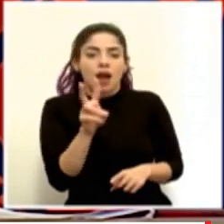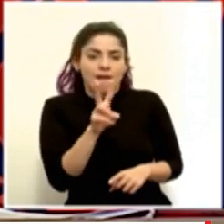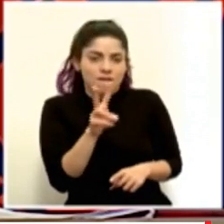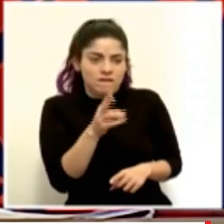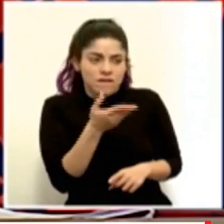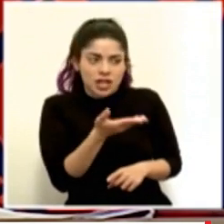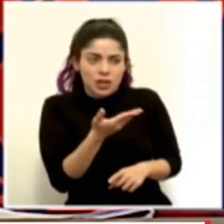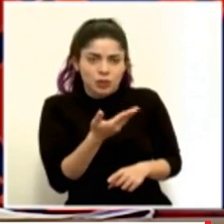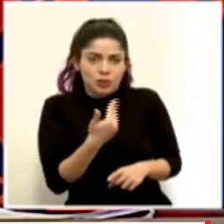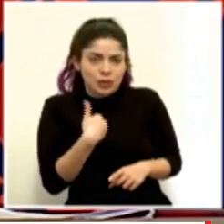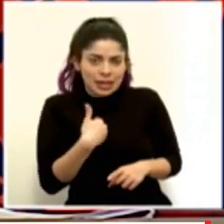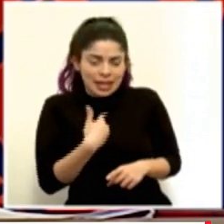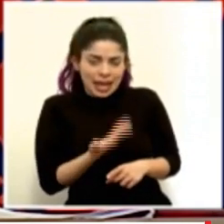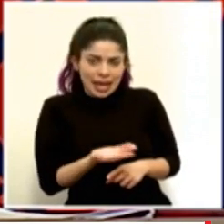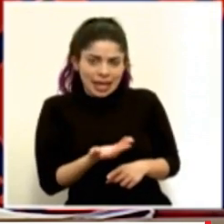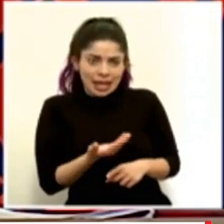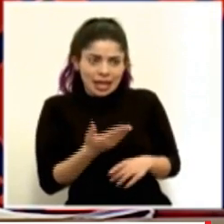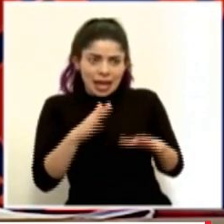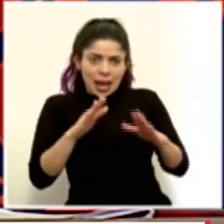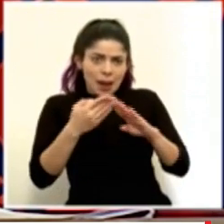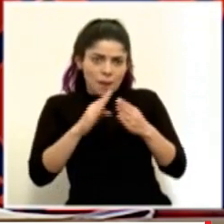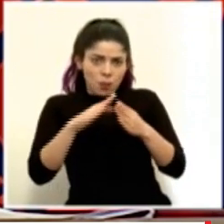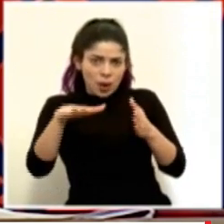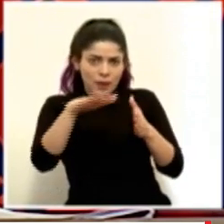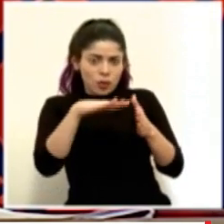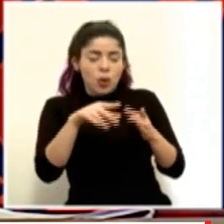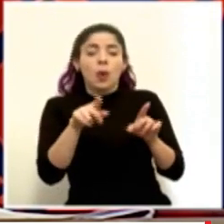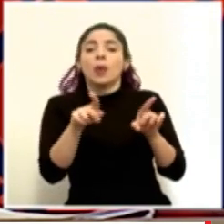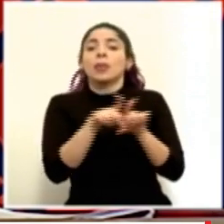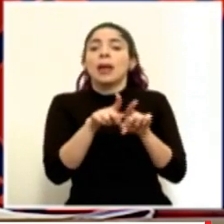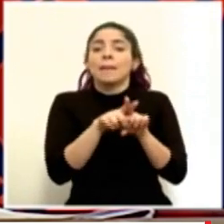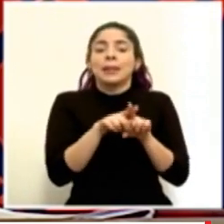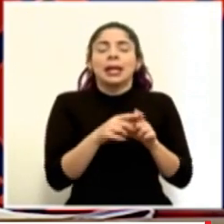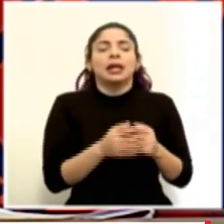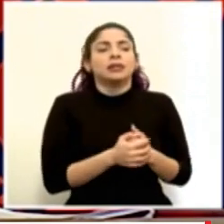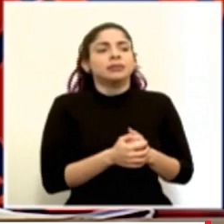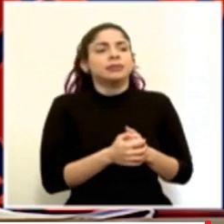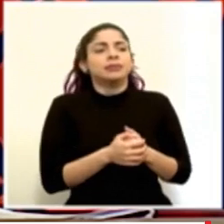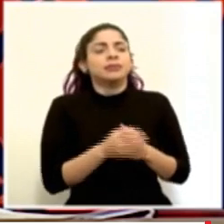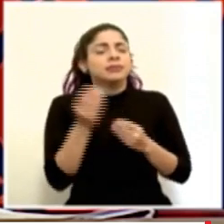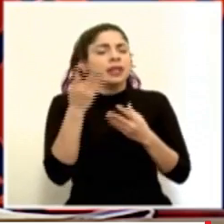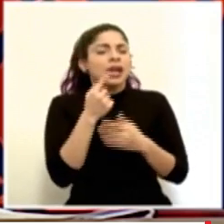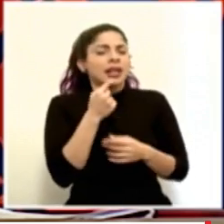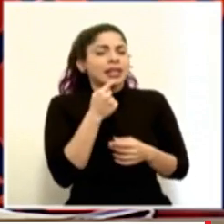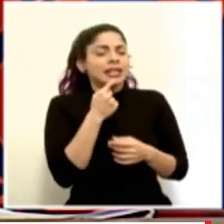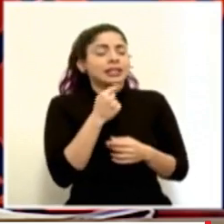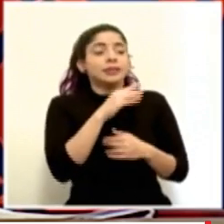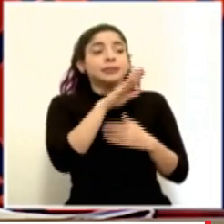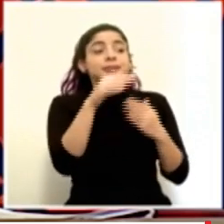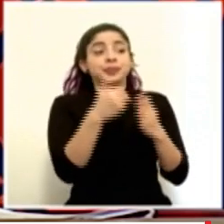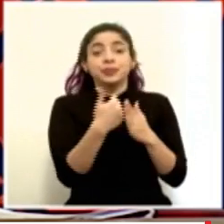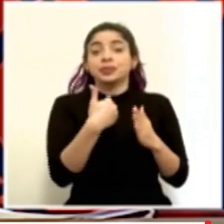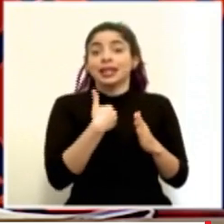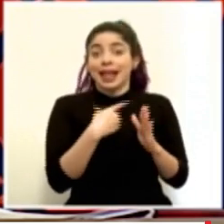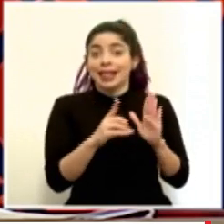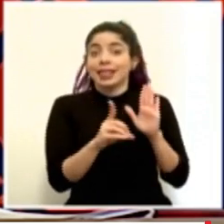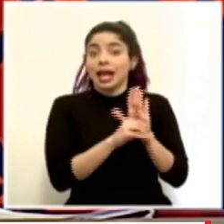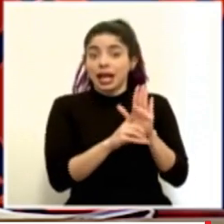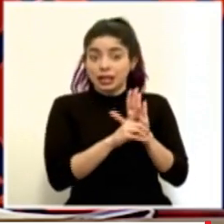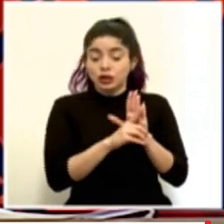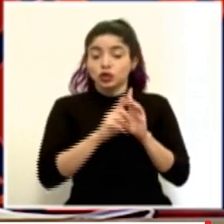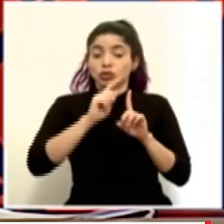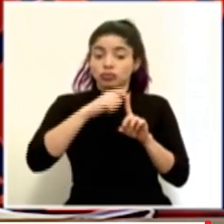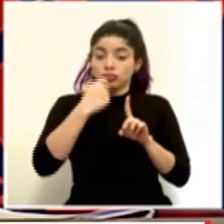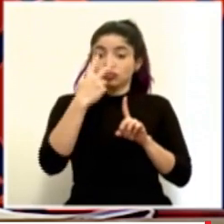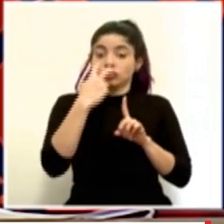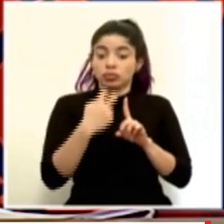está teniendo en nuestro pueblo? Además, indica que todos tienen derecho a pruebas y